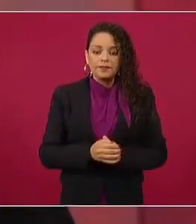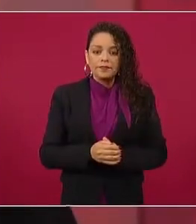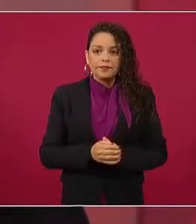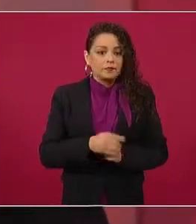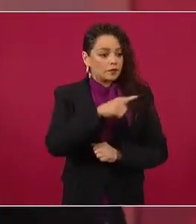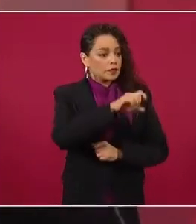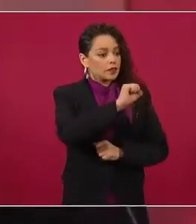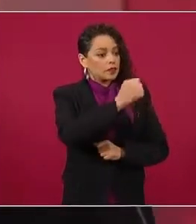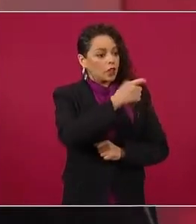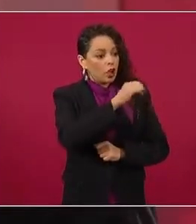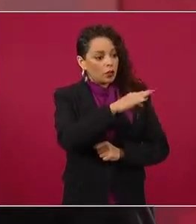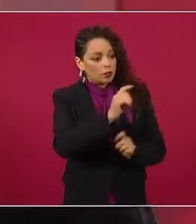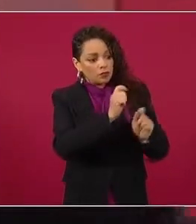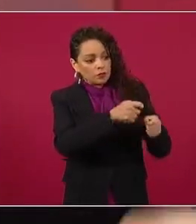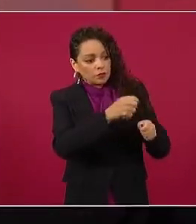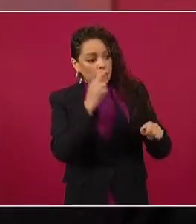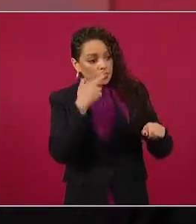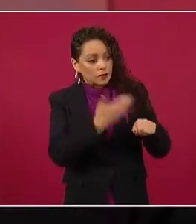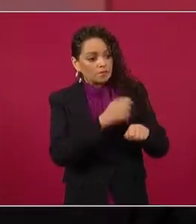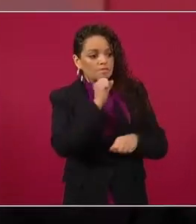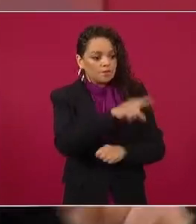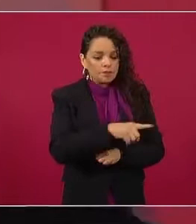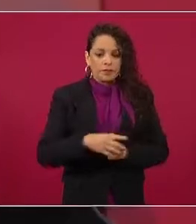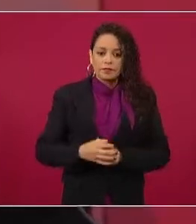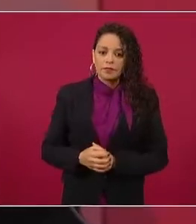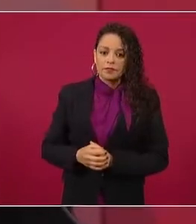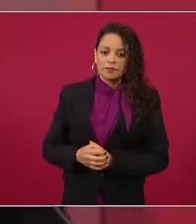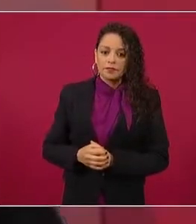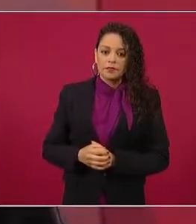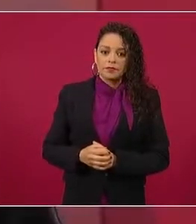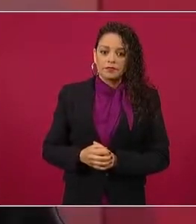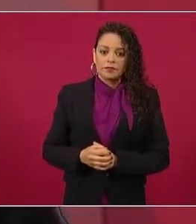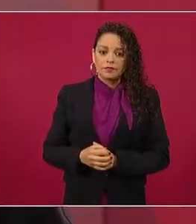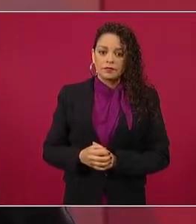Gobernación igual, Seguridad Pública,